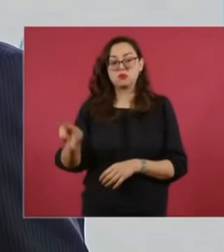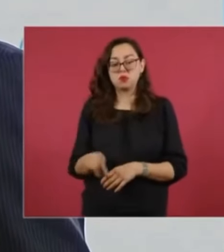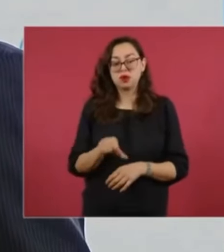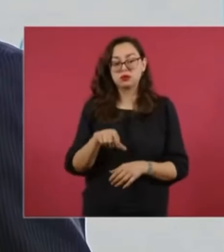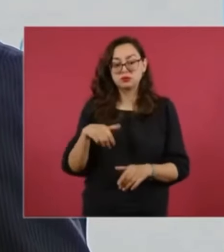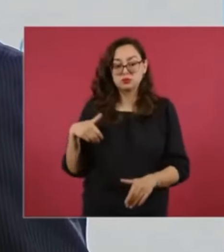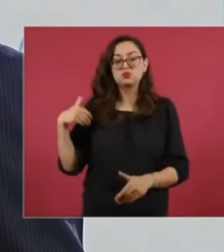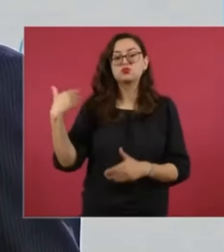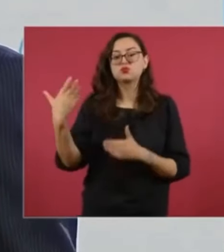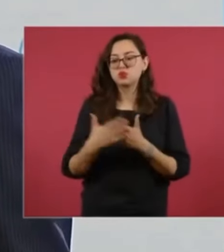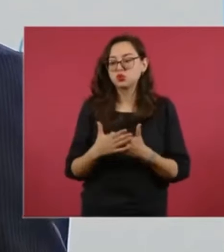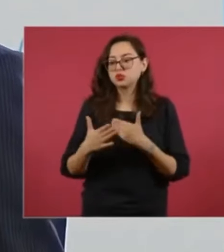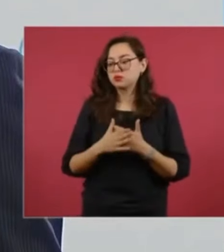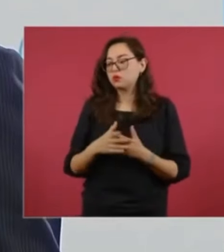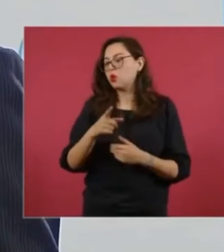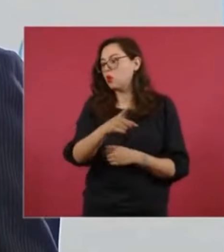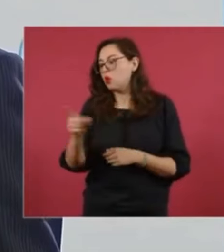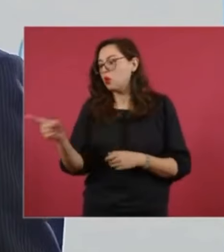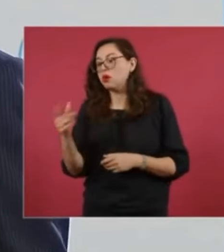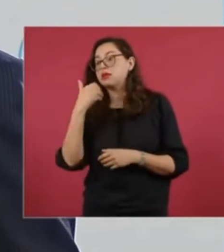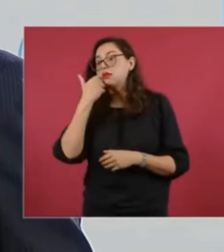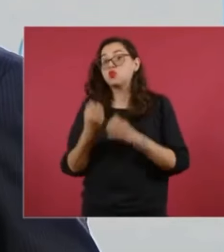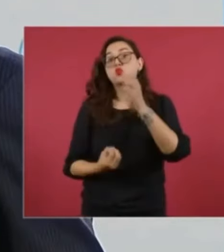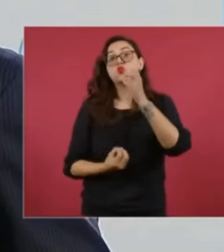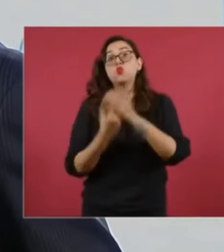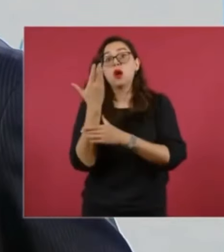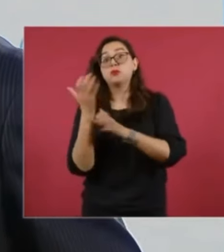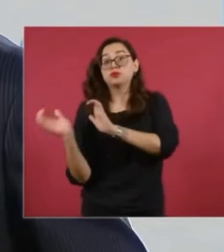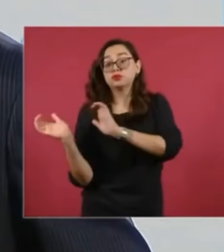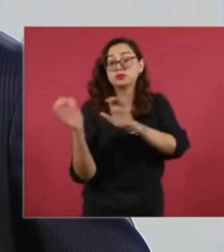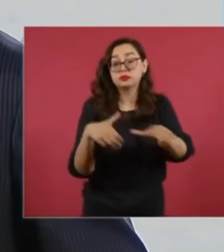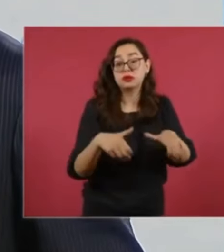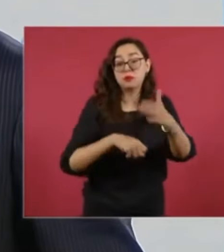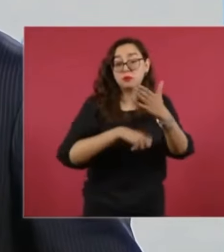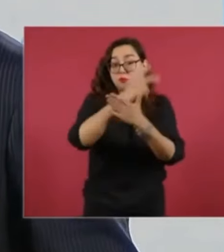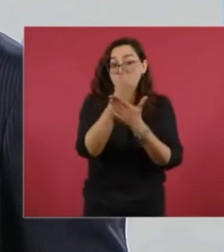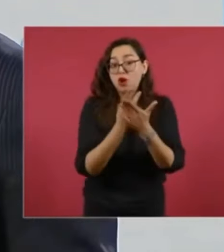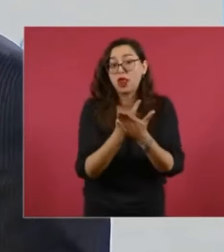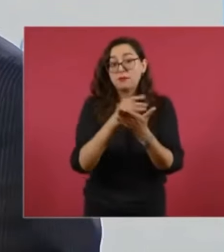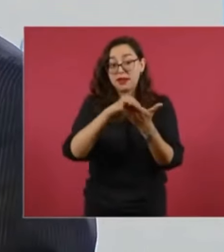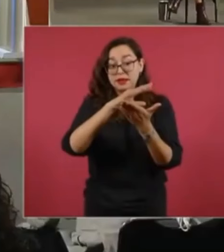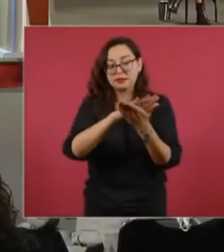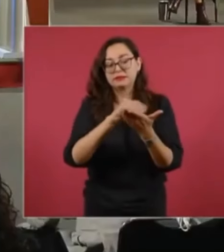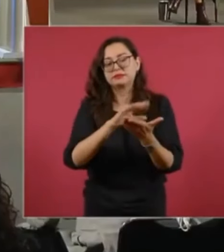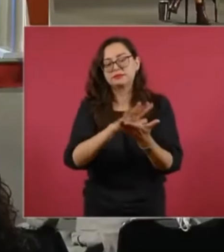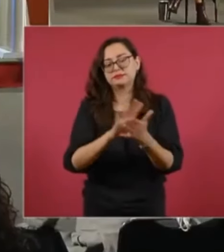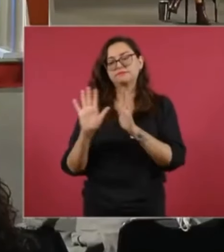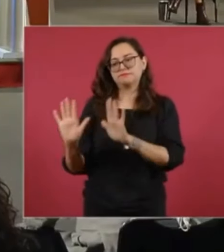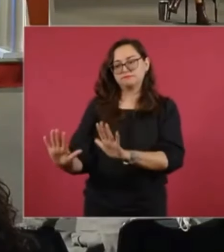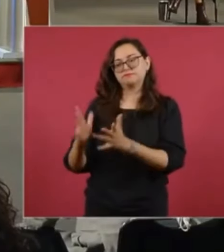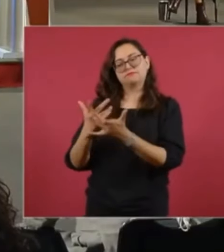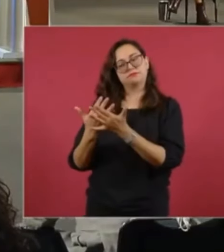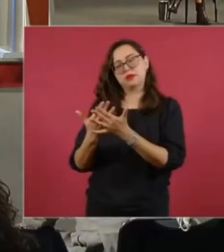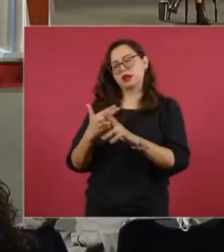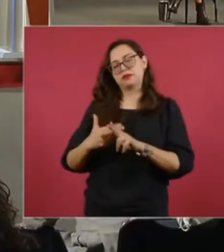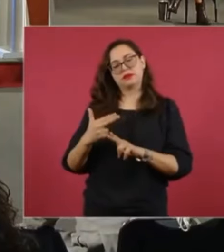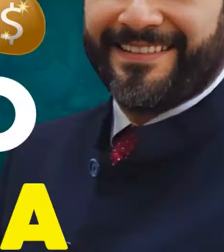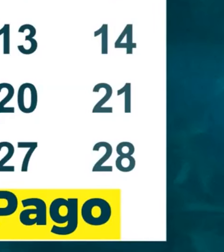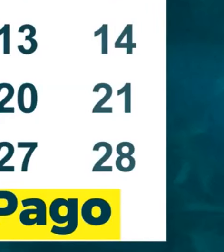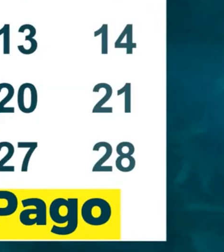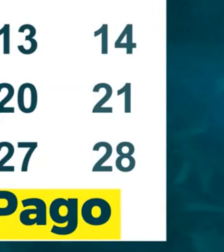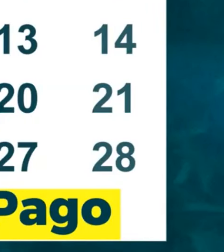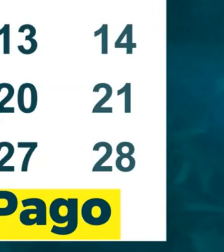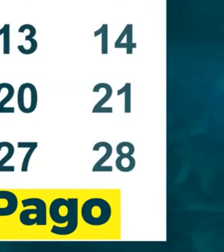vuelva a abrir la plataforma para registros y continuar con la participación de las próximas generaciones de programa jóvenes construy en el